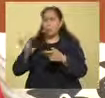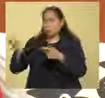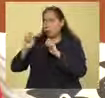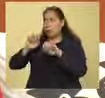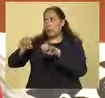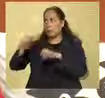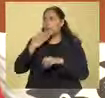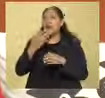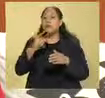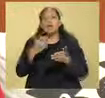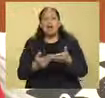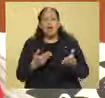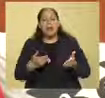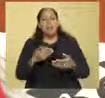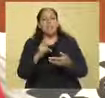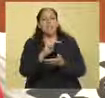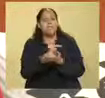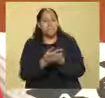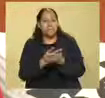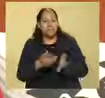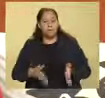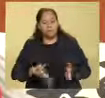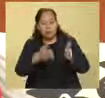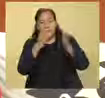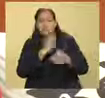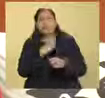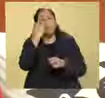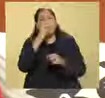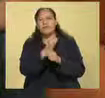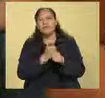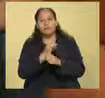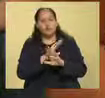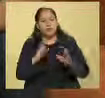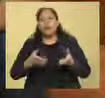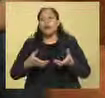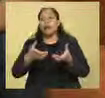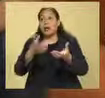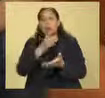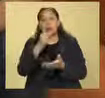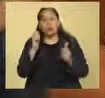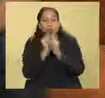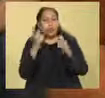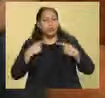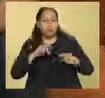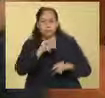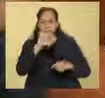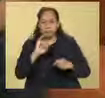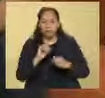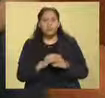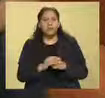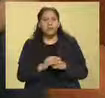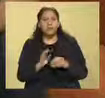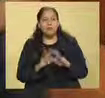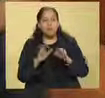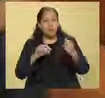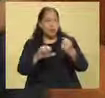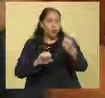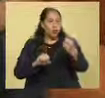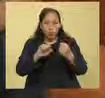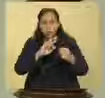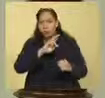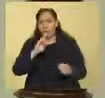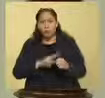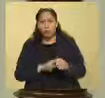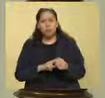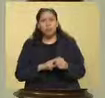planeado en una pista y he hecho para investigar nada nada en la calle pues si la mejor recomendación para la calle para los conductores normales y